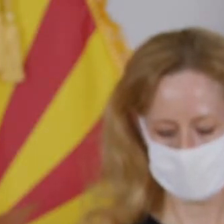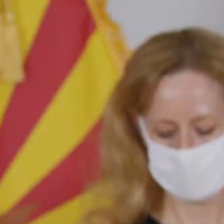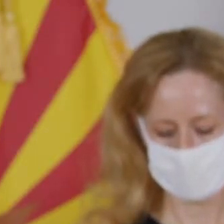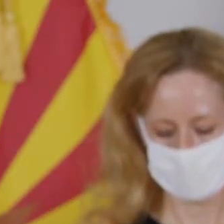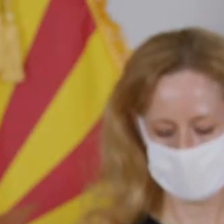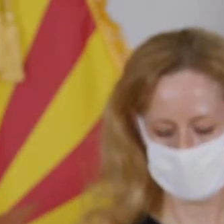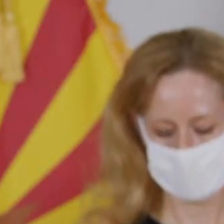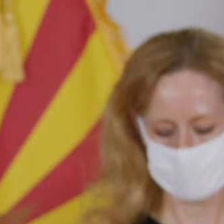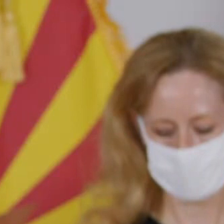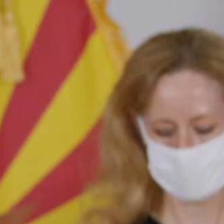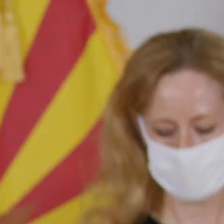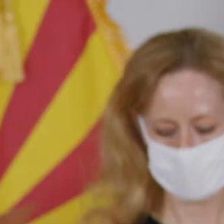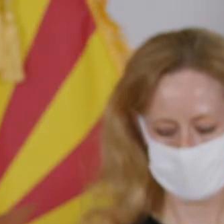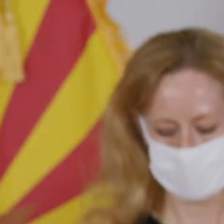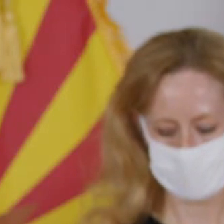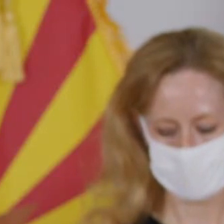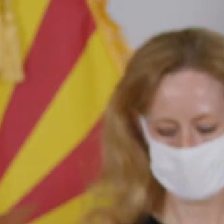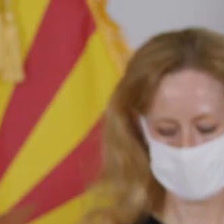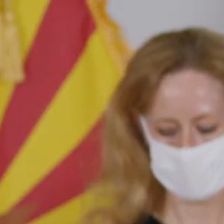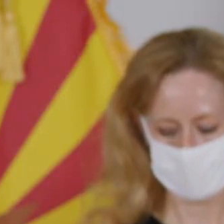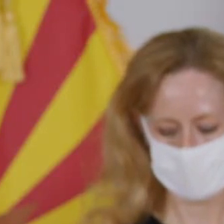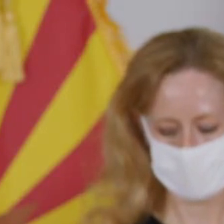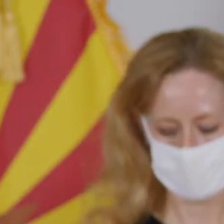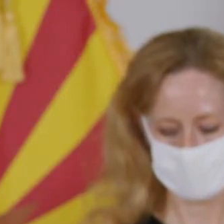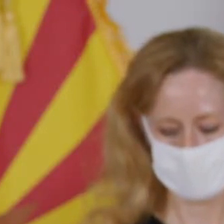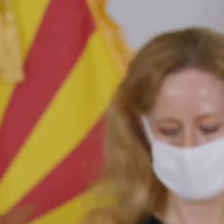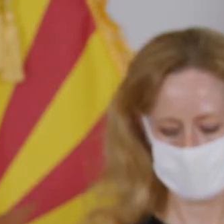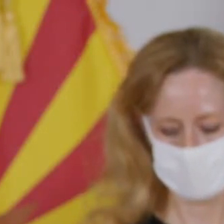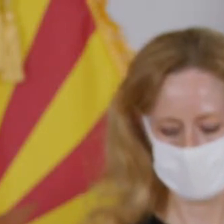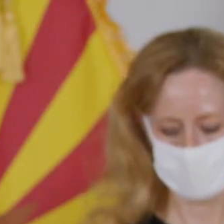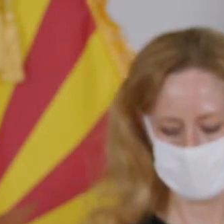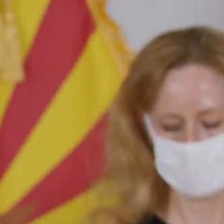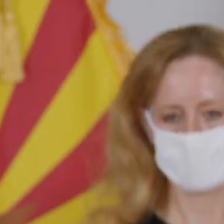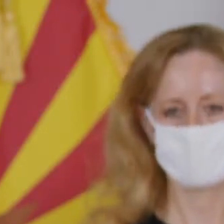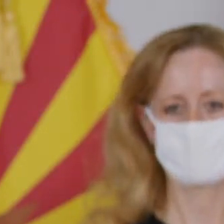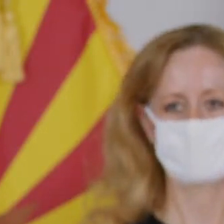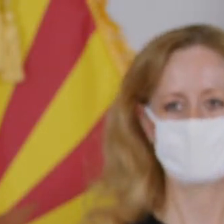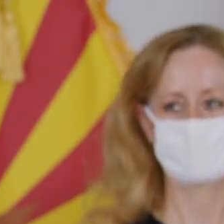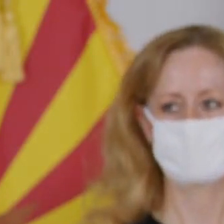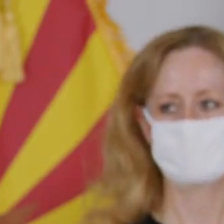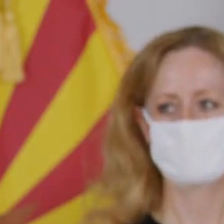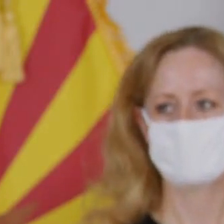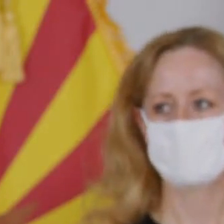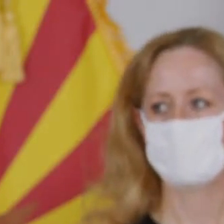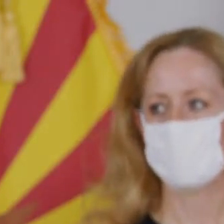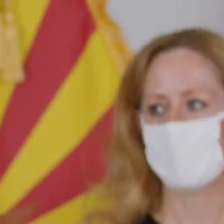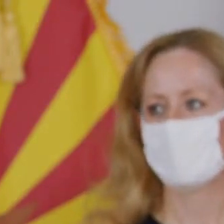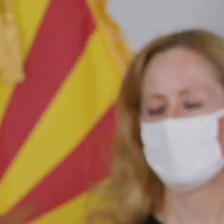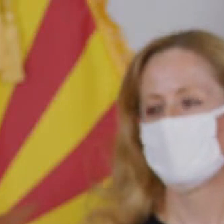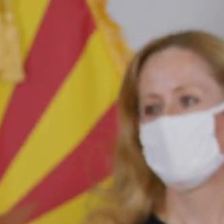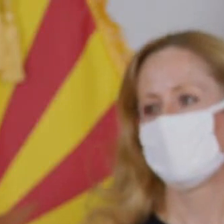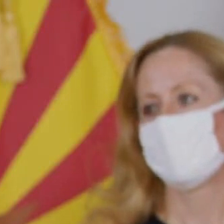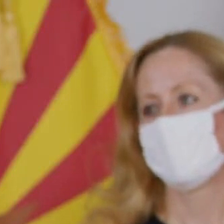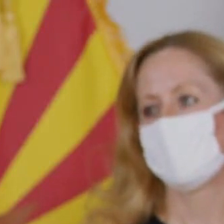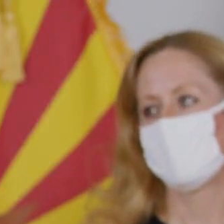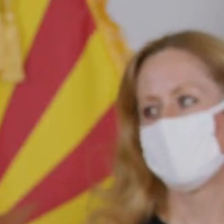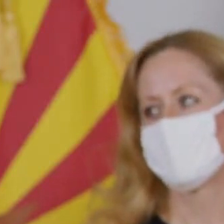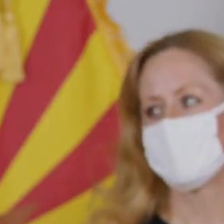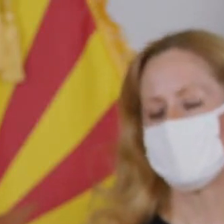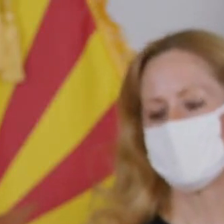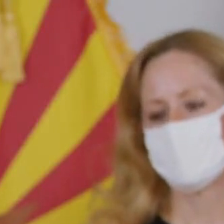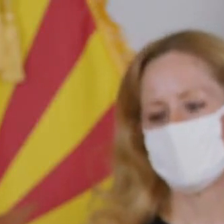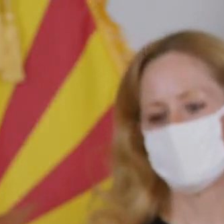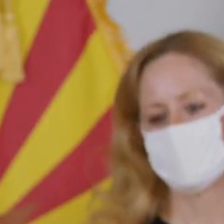las desigualdades en el acceso de los servicios de salud en poblaciones vulnerables y